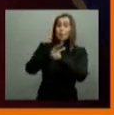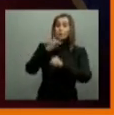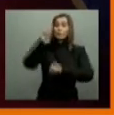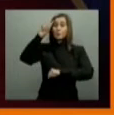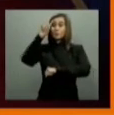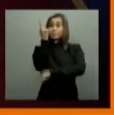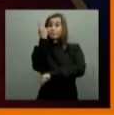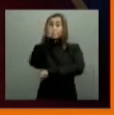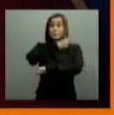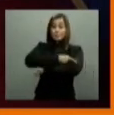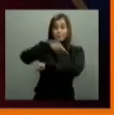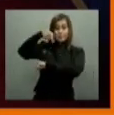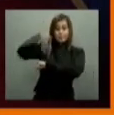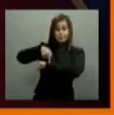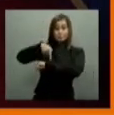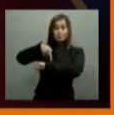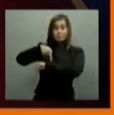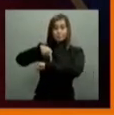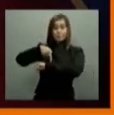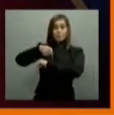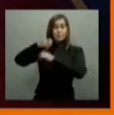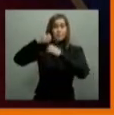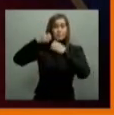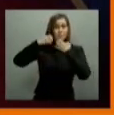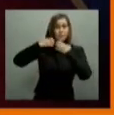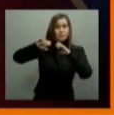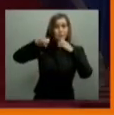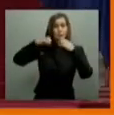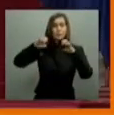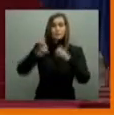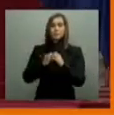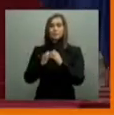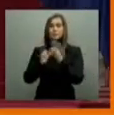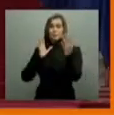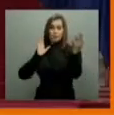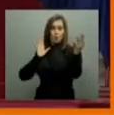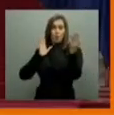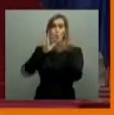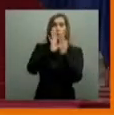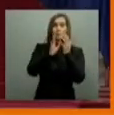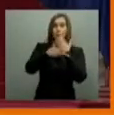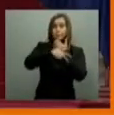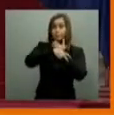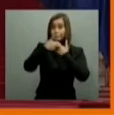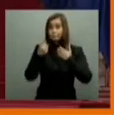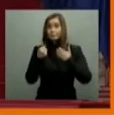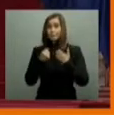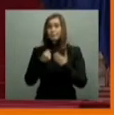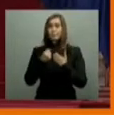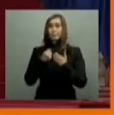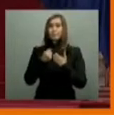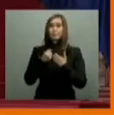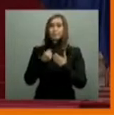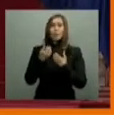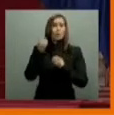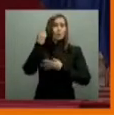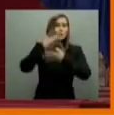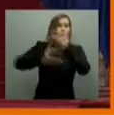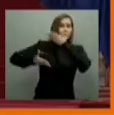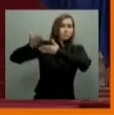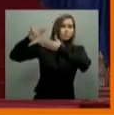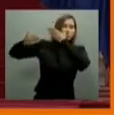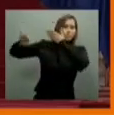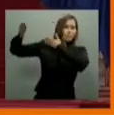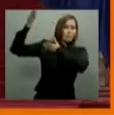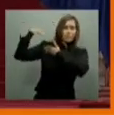justificar siempre su reciedumbre frente al país hoy le puedo decir que con este mismo orgullo responsabilidad y